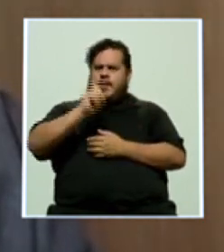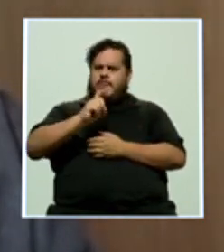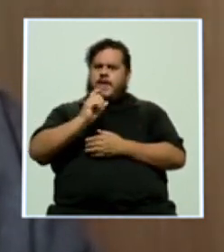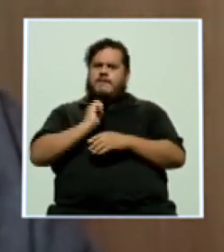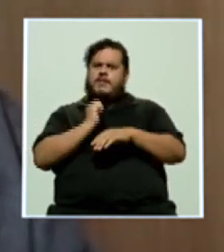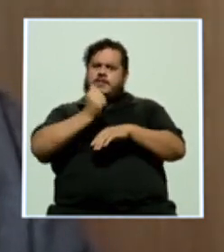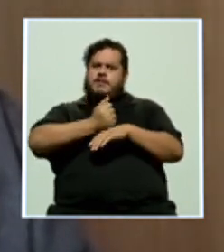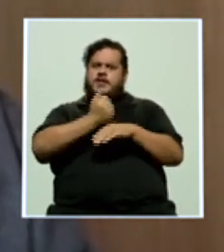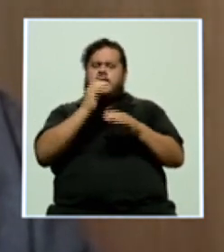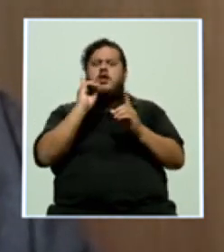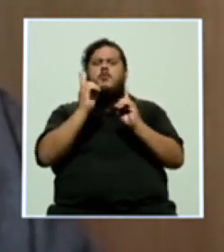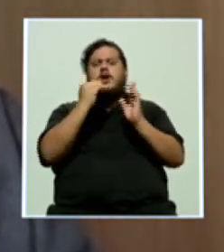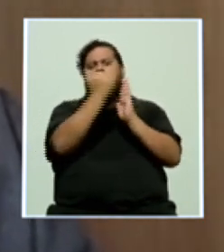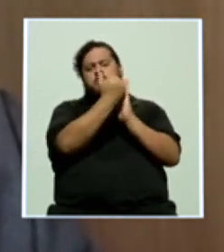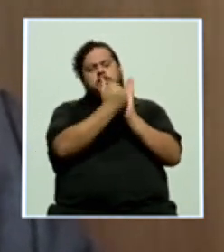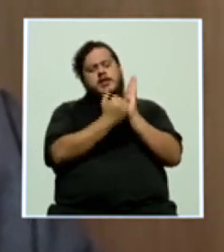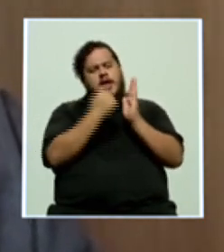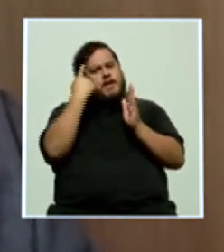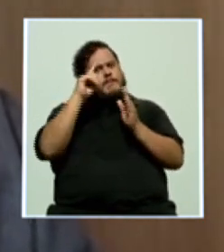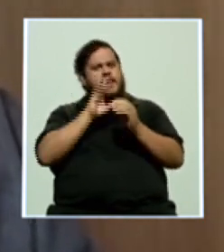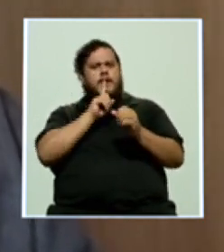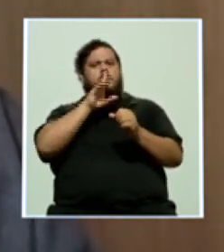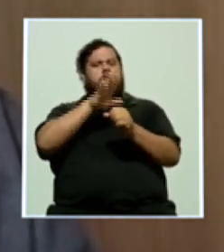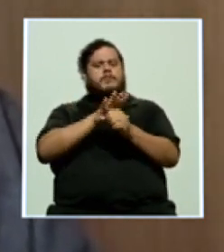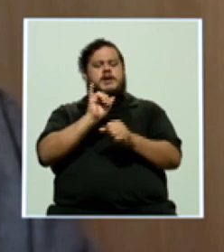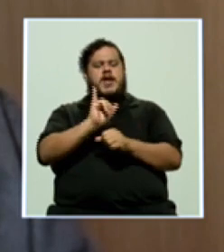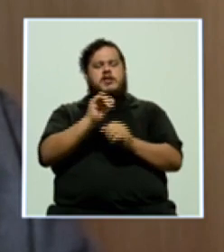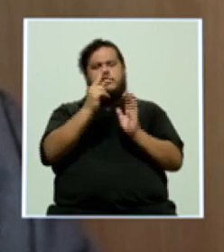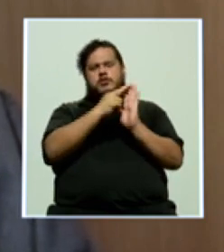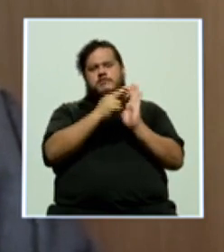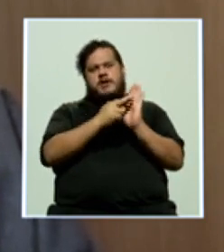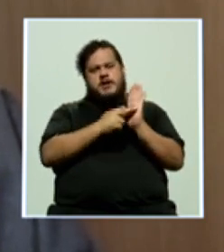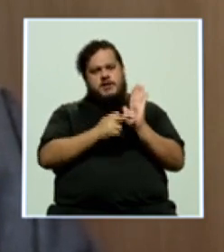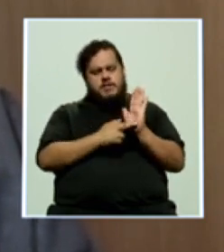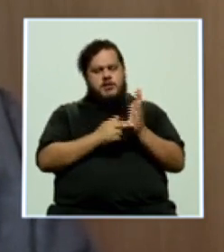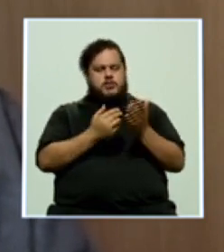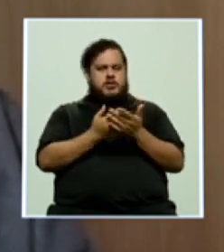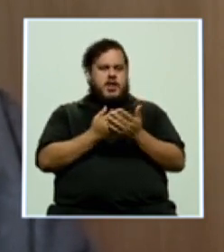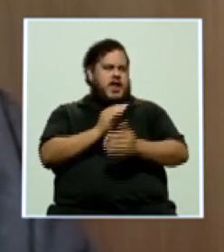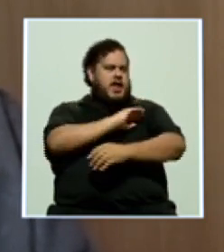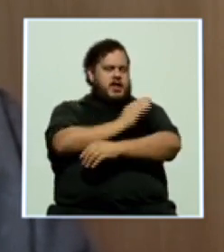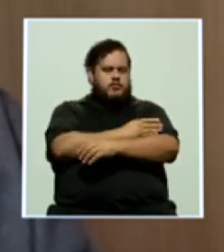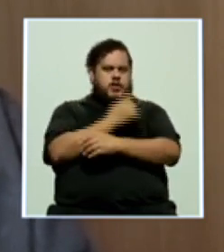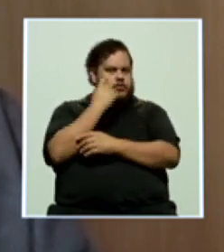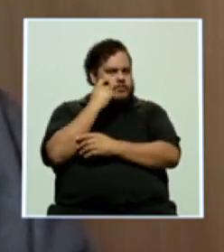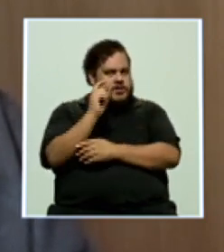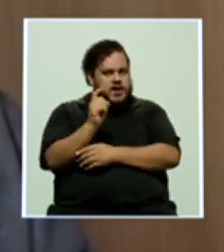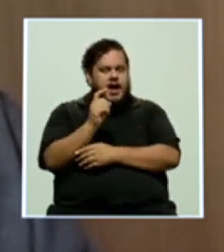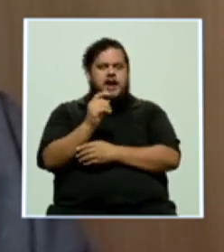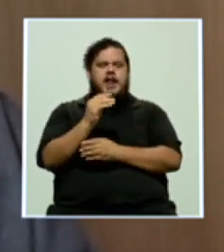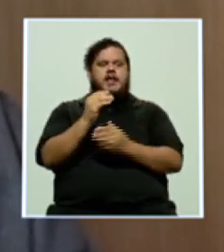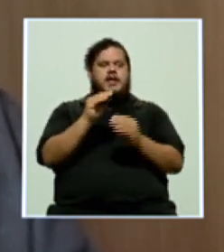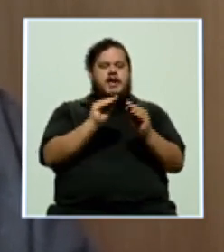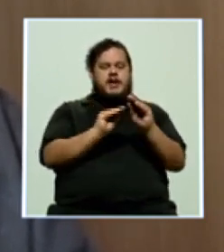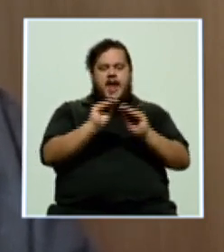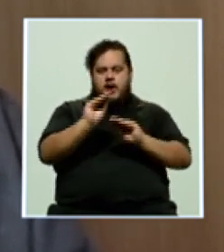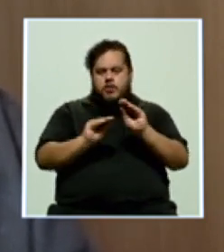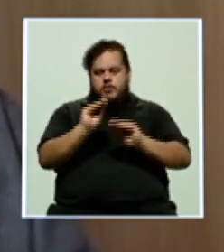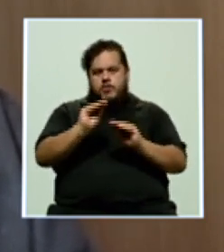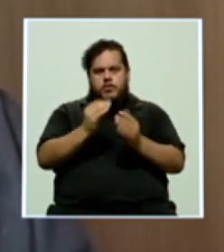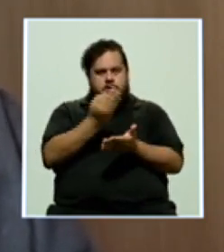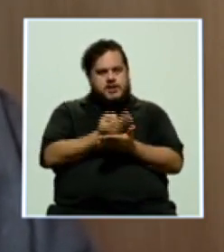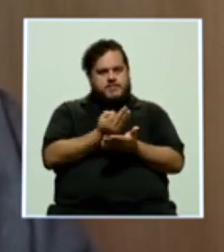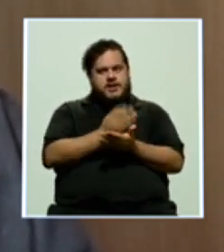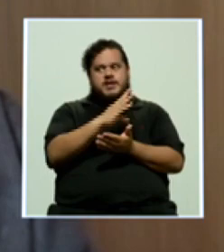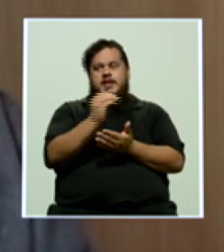las medidas para cumplir con esos requerimientos de esfuerzo fiscal, de reacomodo de las finanzas y